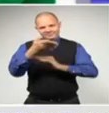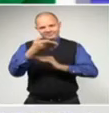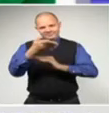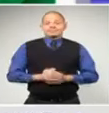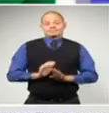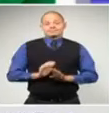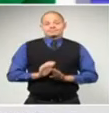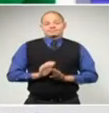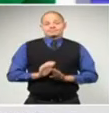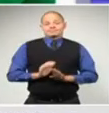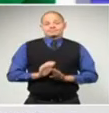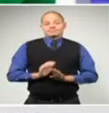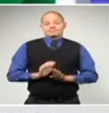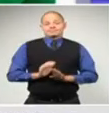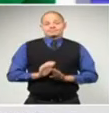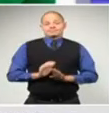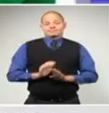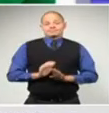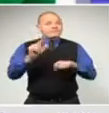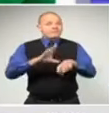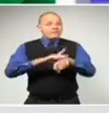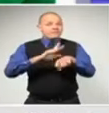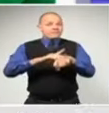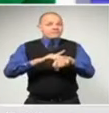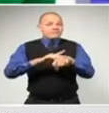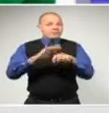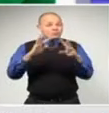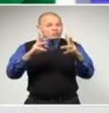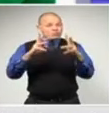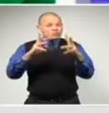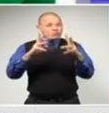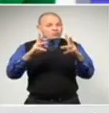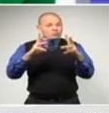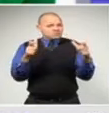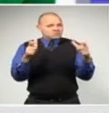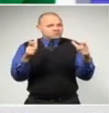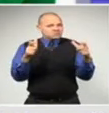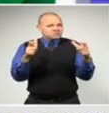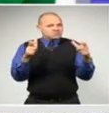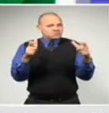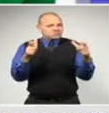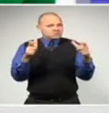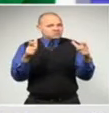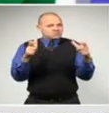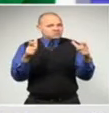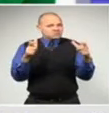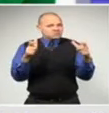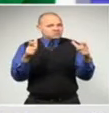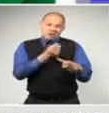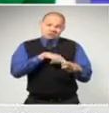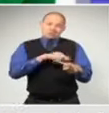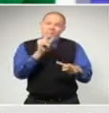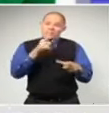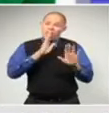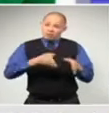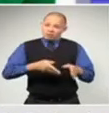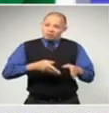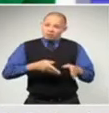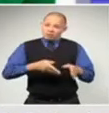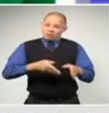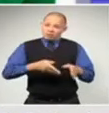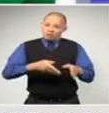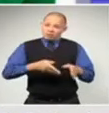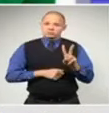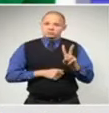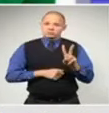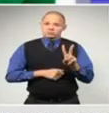una cifra muy alta de casos confirmados, teniendo que lamentar el fallecimiento de 2 personas con COVID-19 en